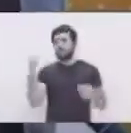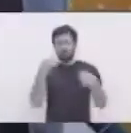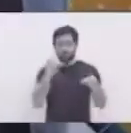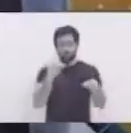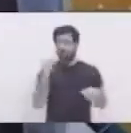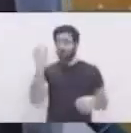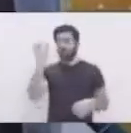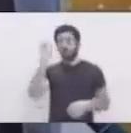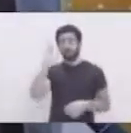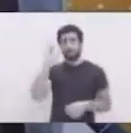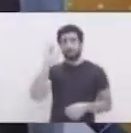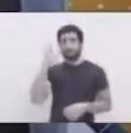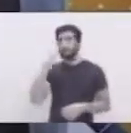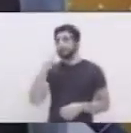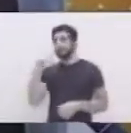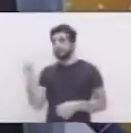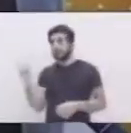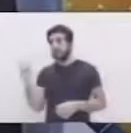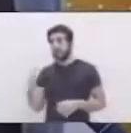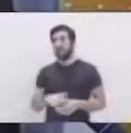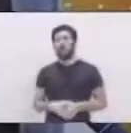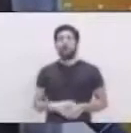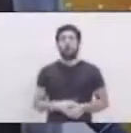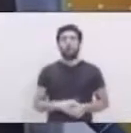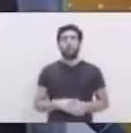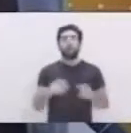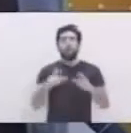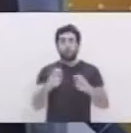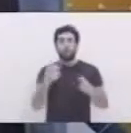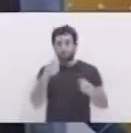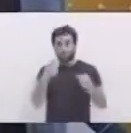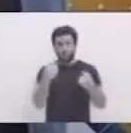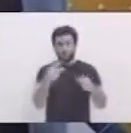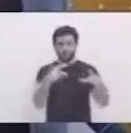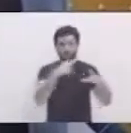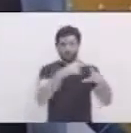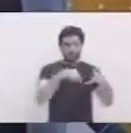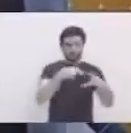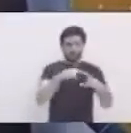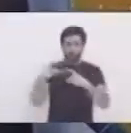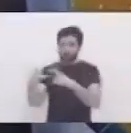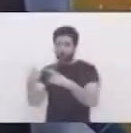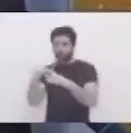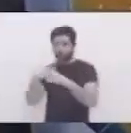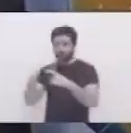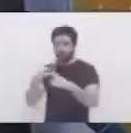blanco, los vamos a doblar y me vas a ayudar a hacer dos círculos, ¿sí?